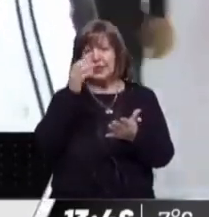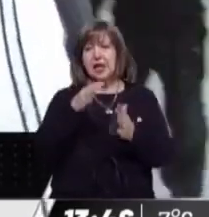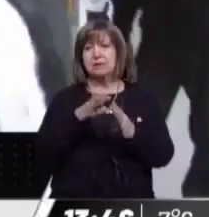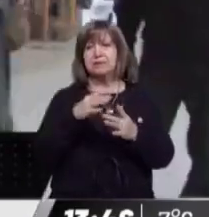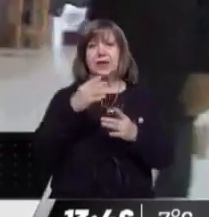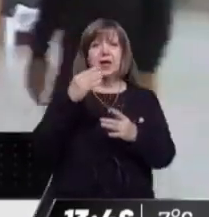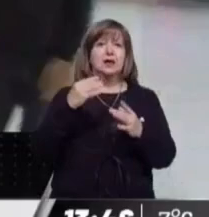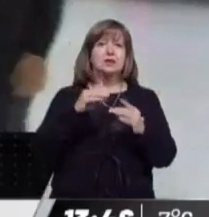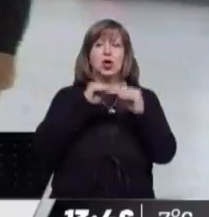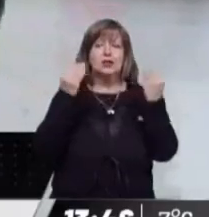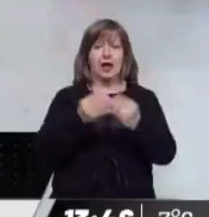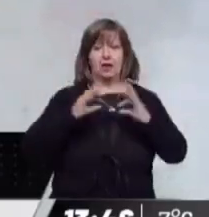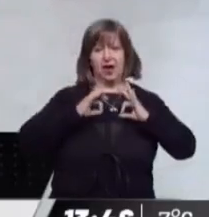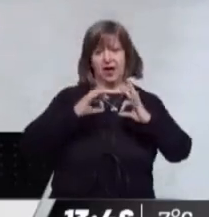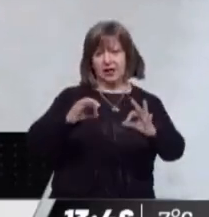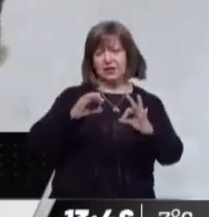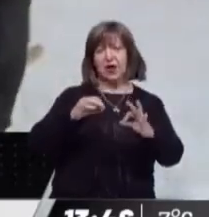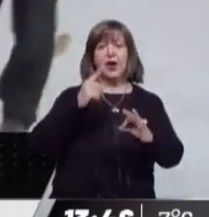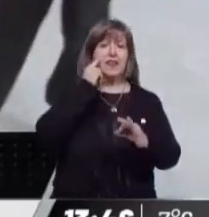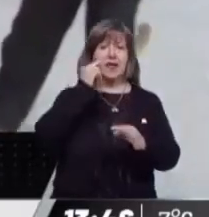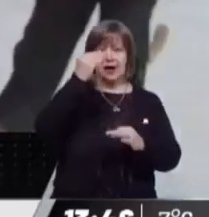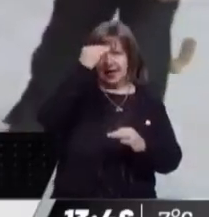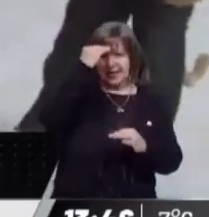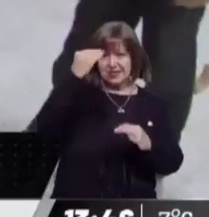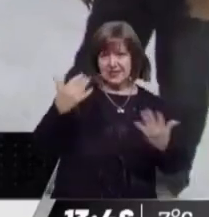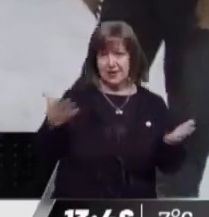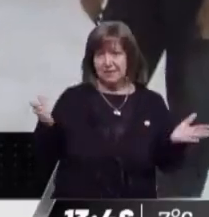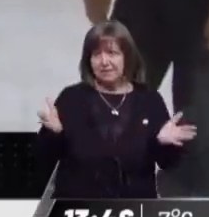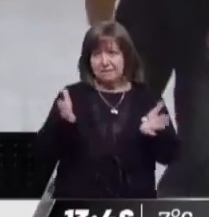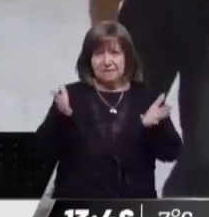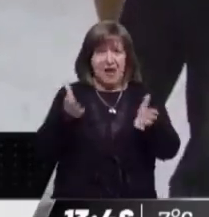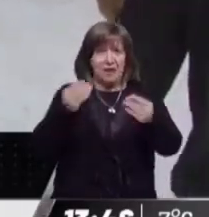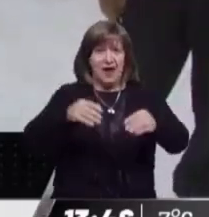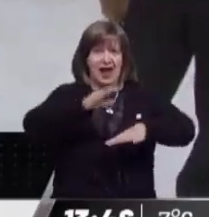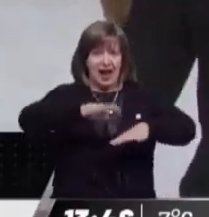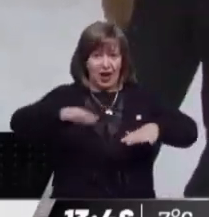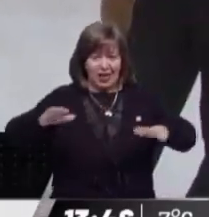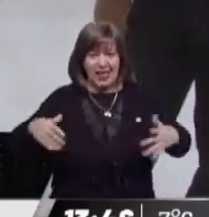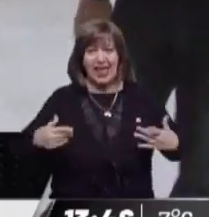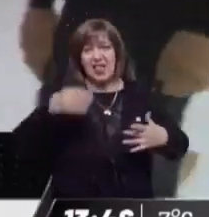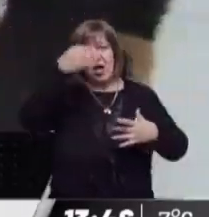días y con la intención justamente de poder acompañar al sector